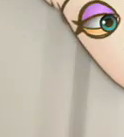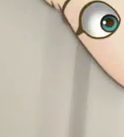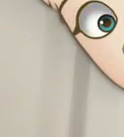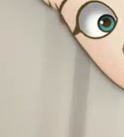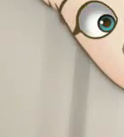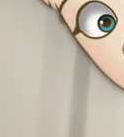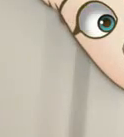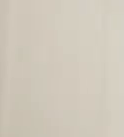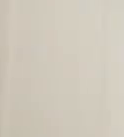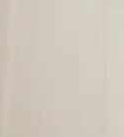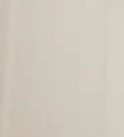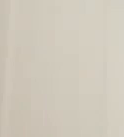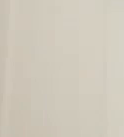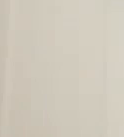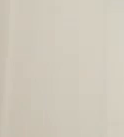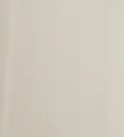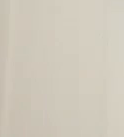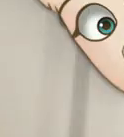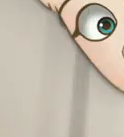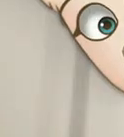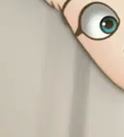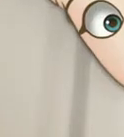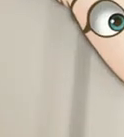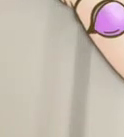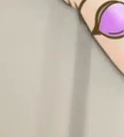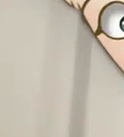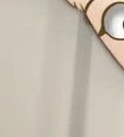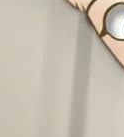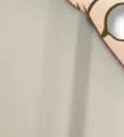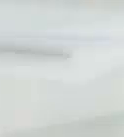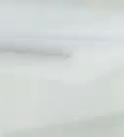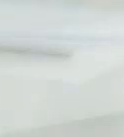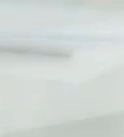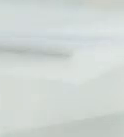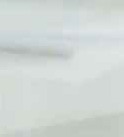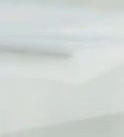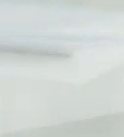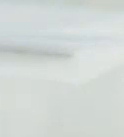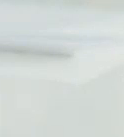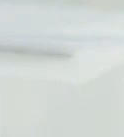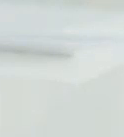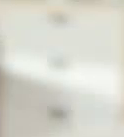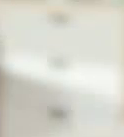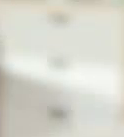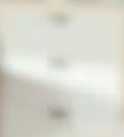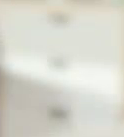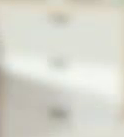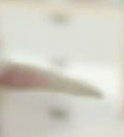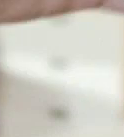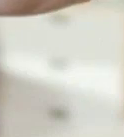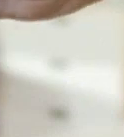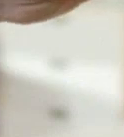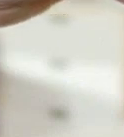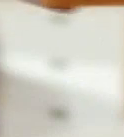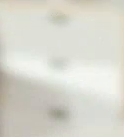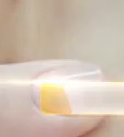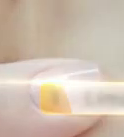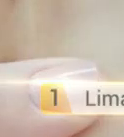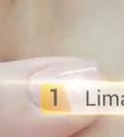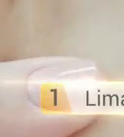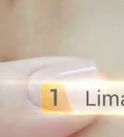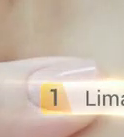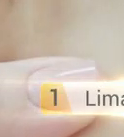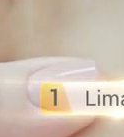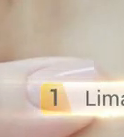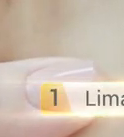las uñas. Sí, es contagioso. Por eso me recomendaron usar Unesia. Unesia es un tratamiento efectivo contra los hongos en las uñas.